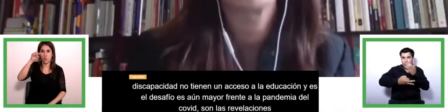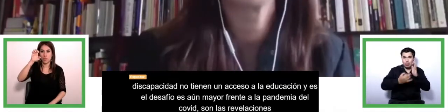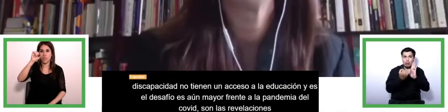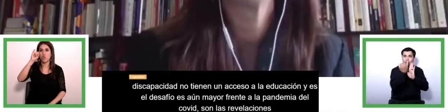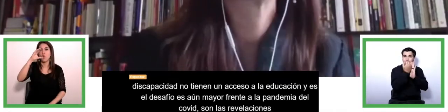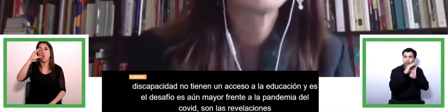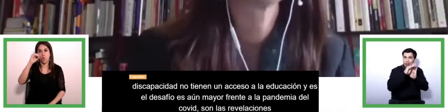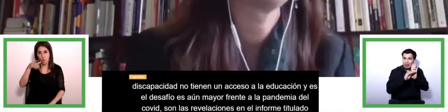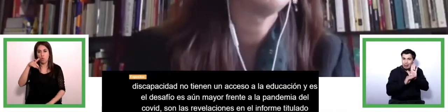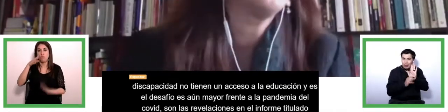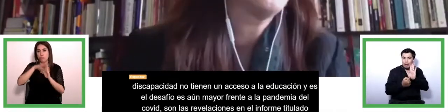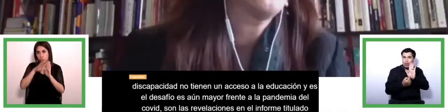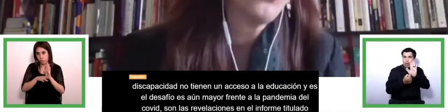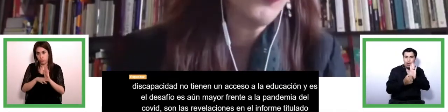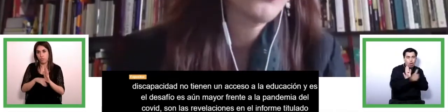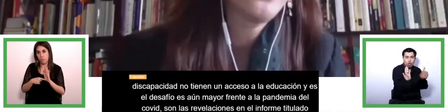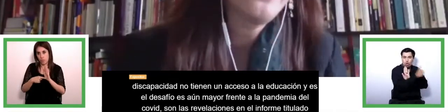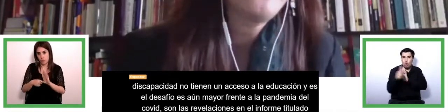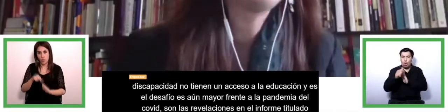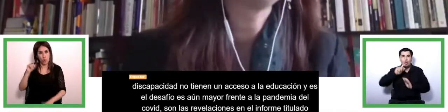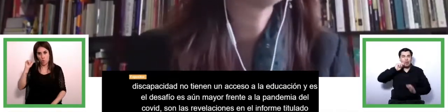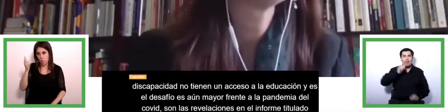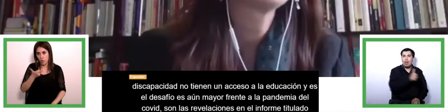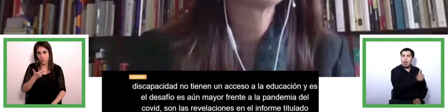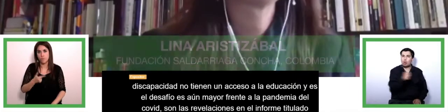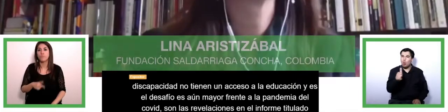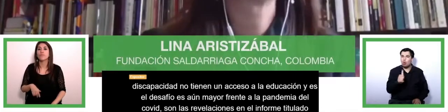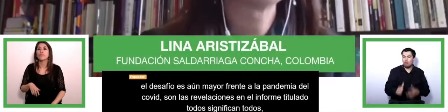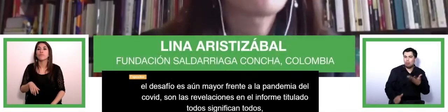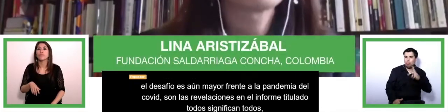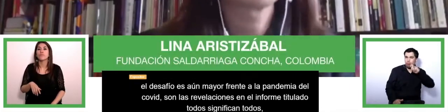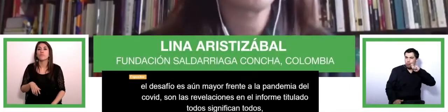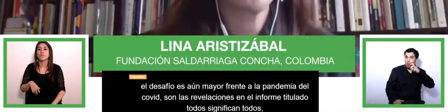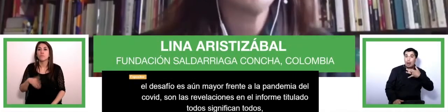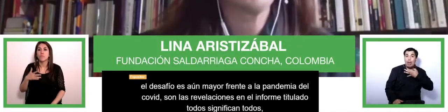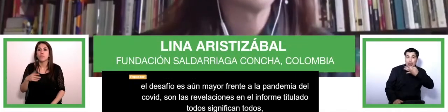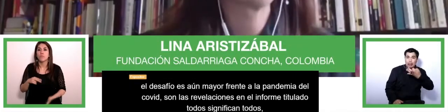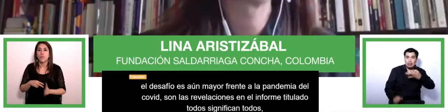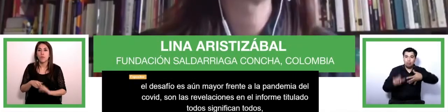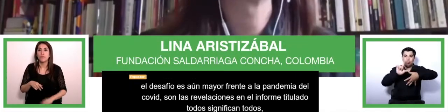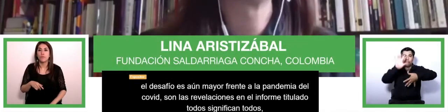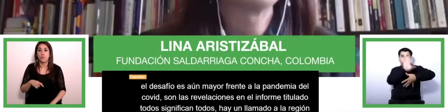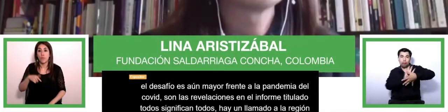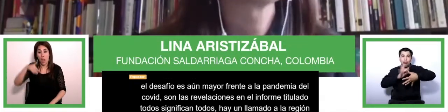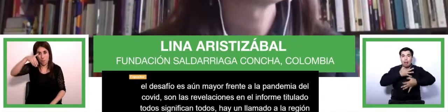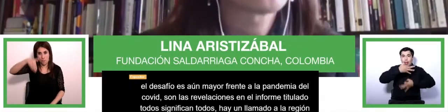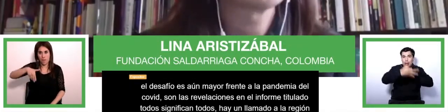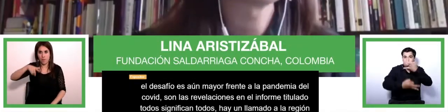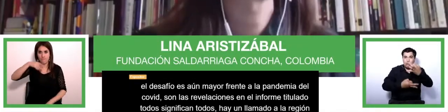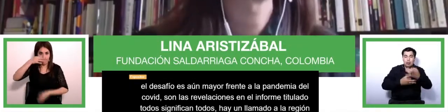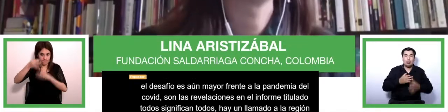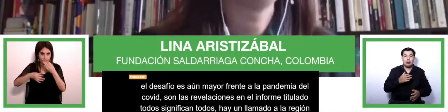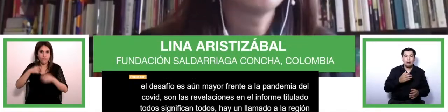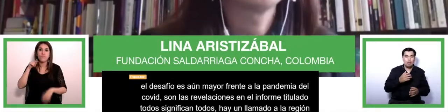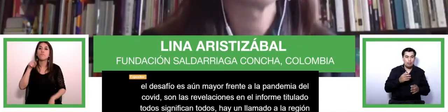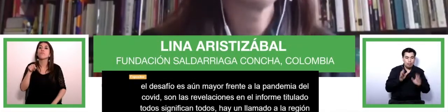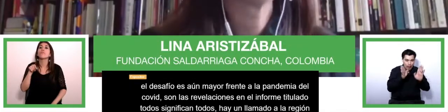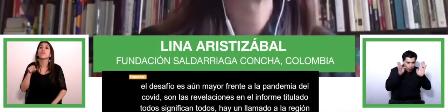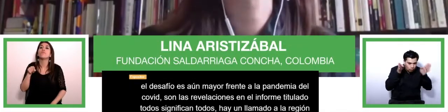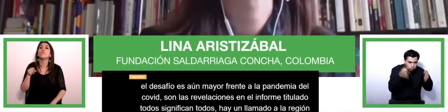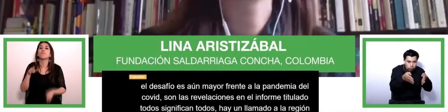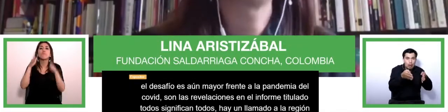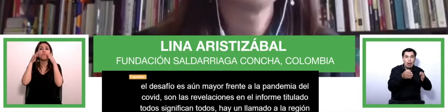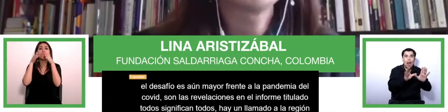informe titulado Todo significa todos. En dicho informe hay un llamado a la región para que fomente sociedades más